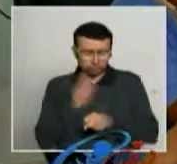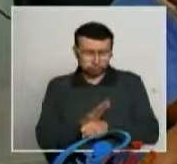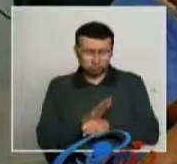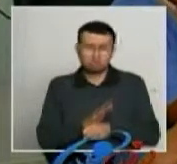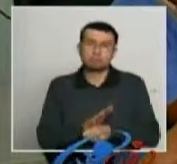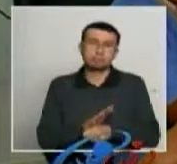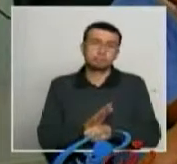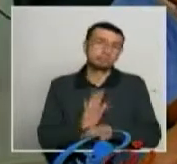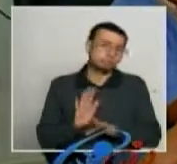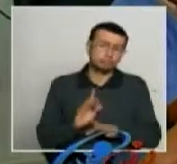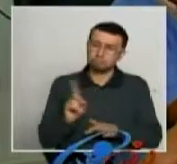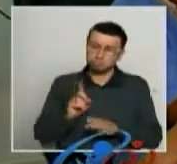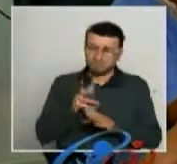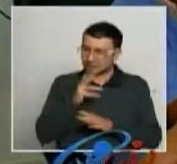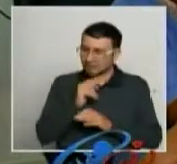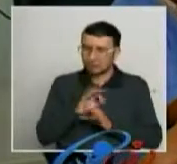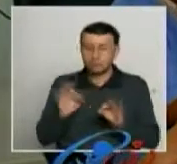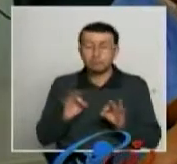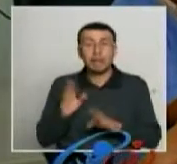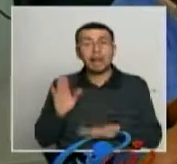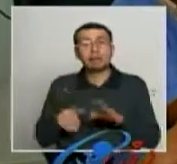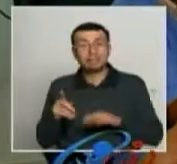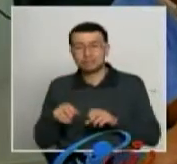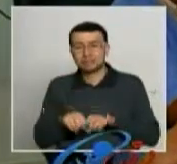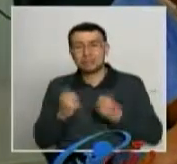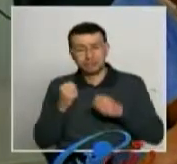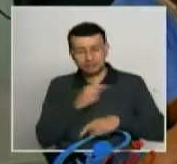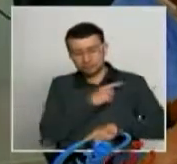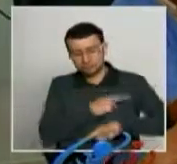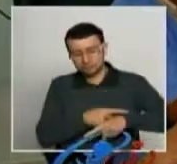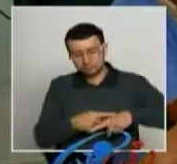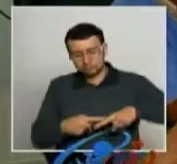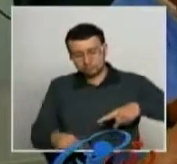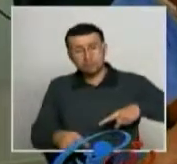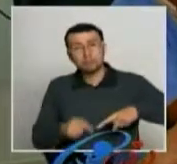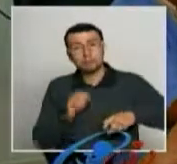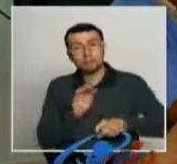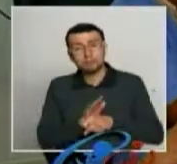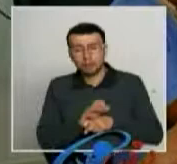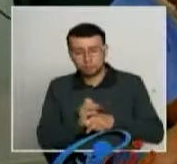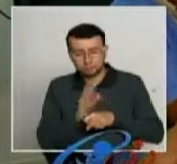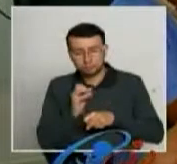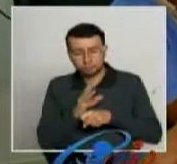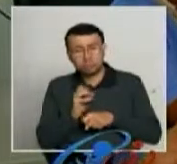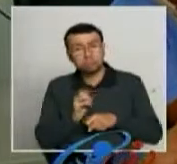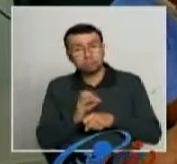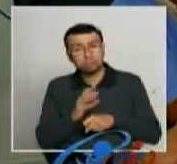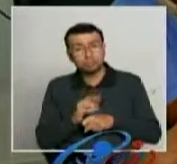veces los vasos se han dañado, se han perdido sus válvulas por